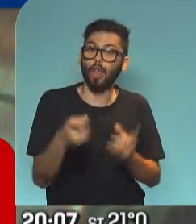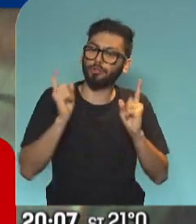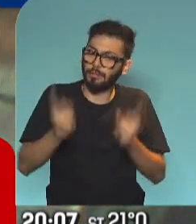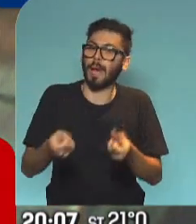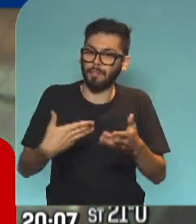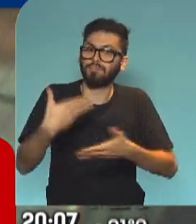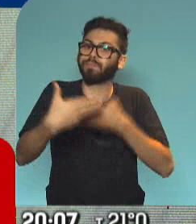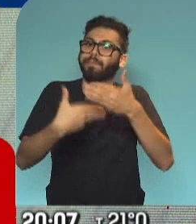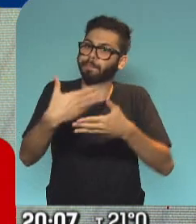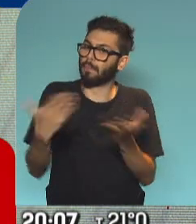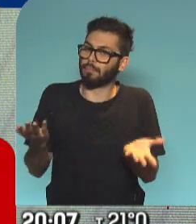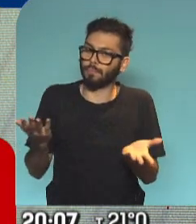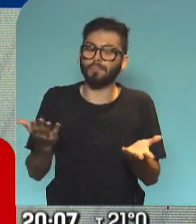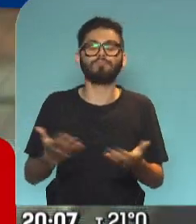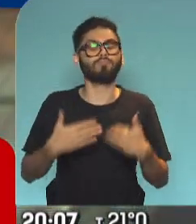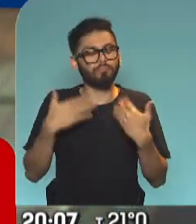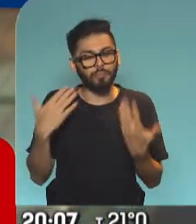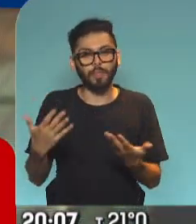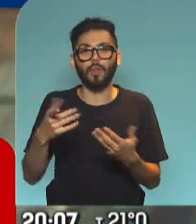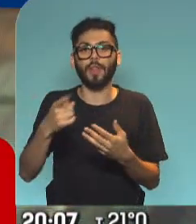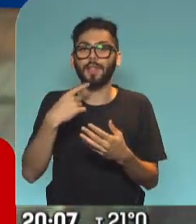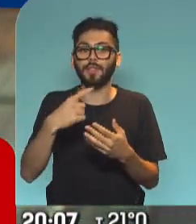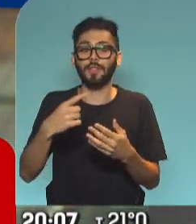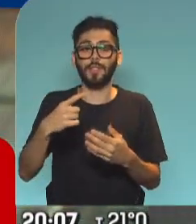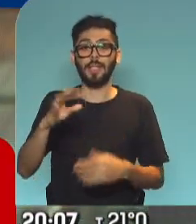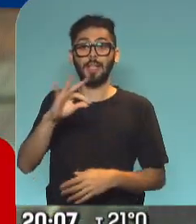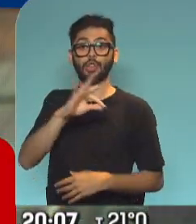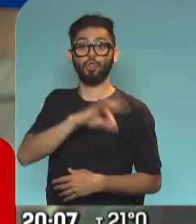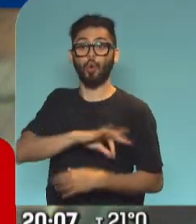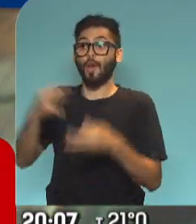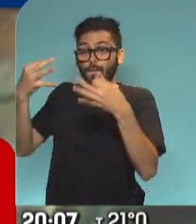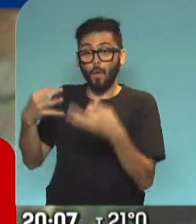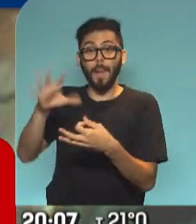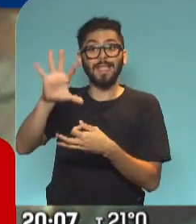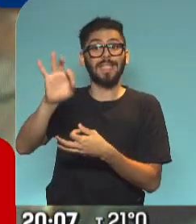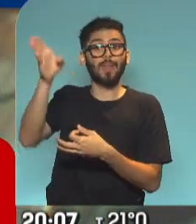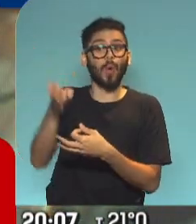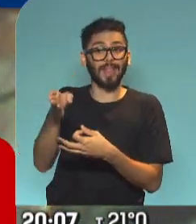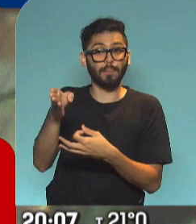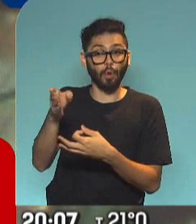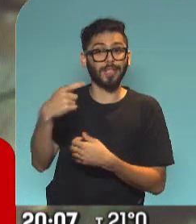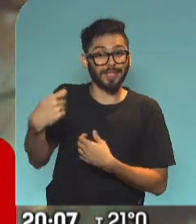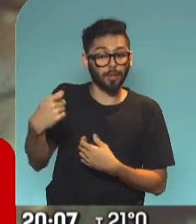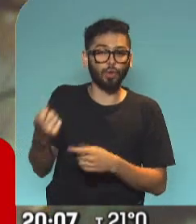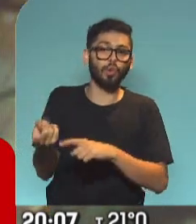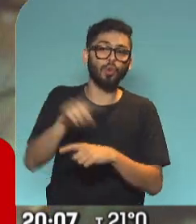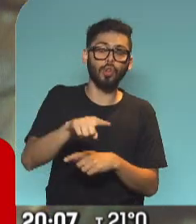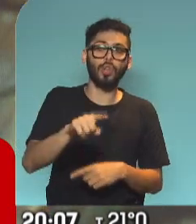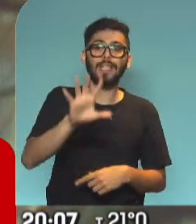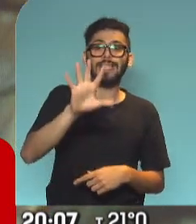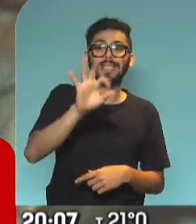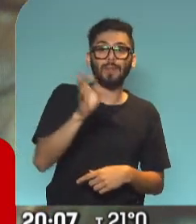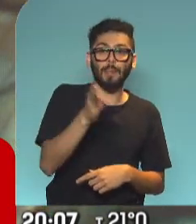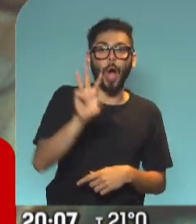esa distribución, tal cual. Entonces 50% los salarios formales y 50% lo que tiene que ver con la recaudación